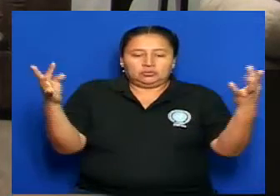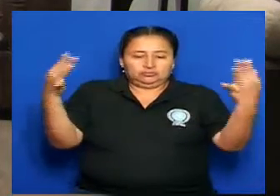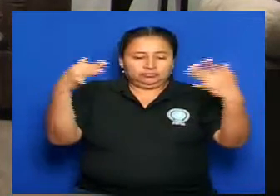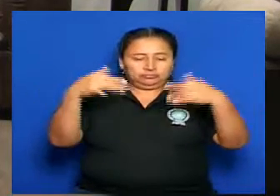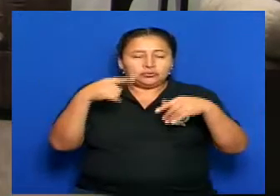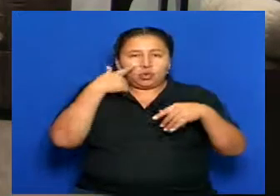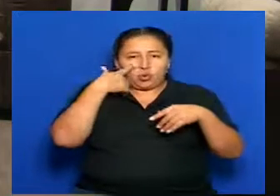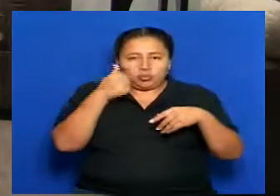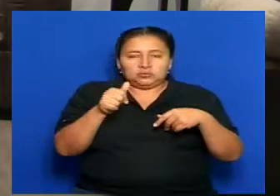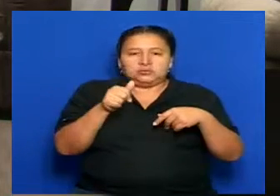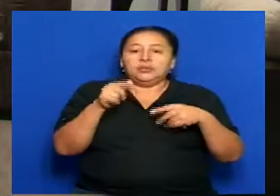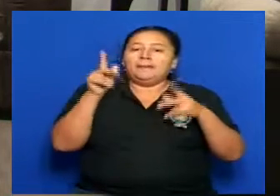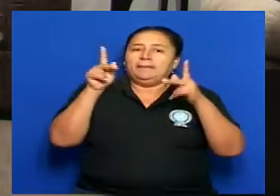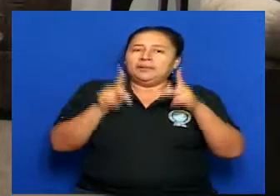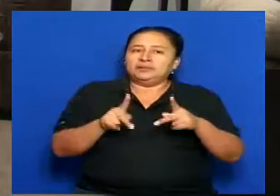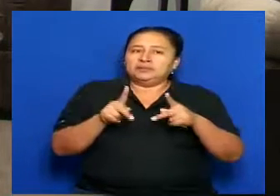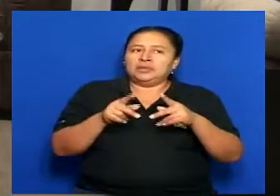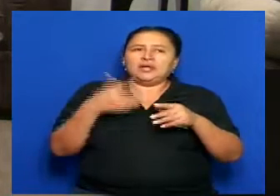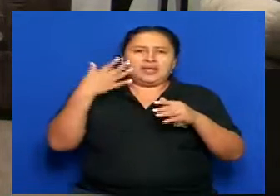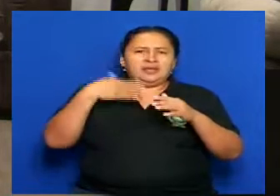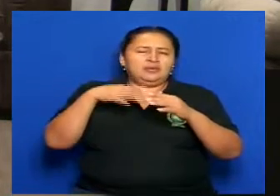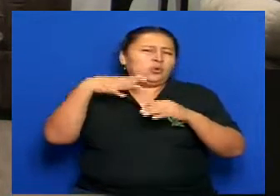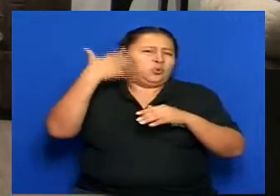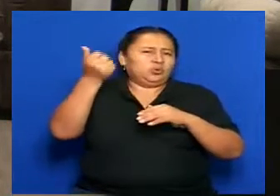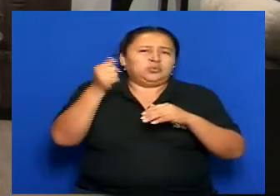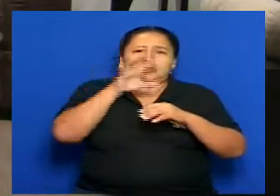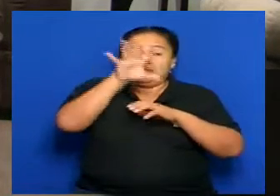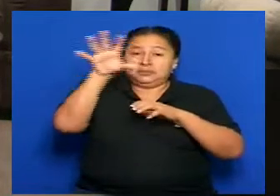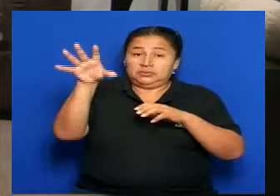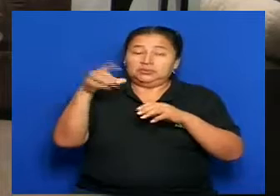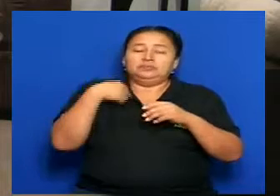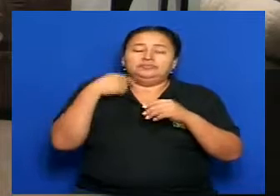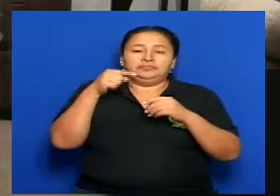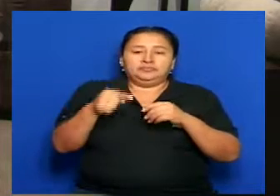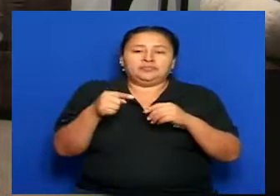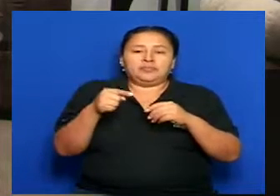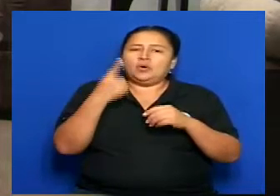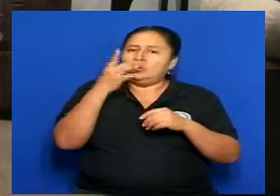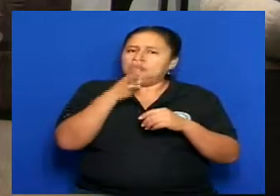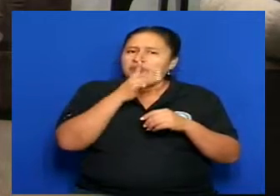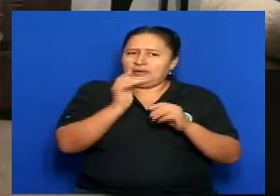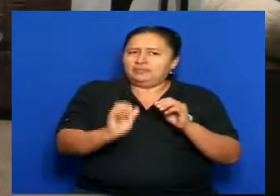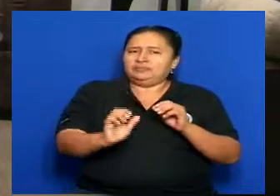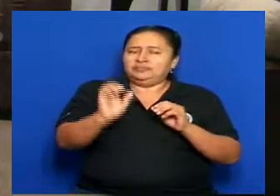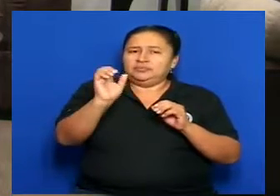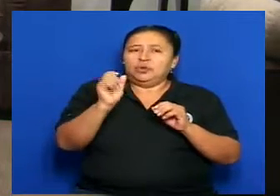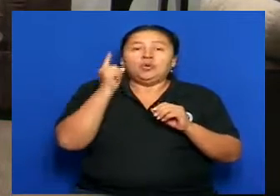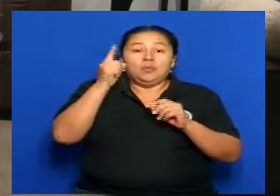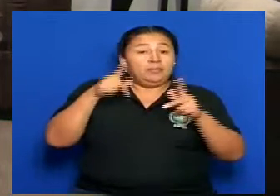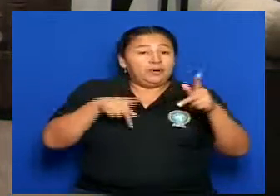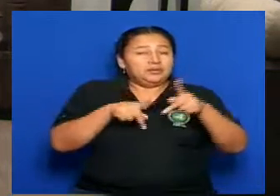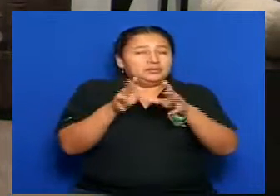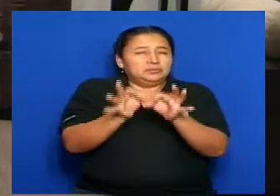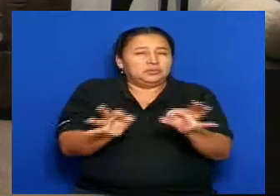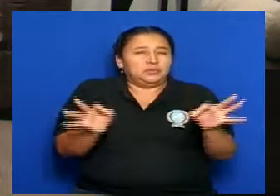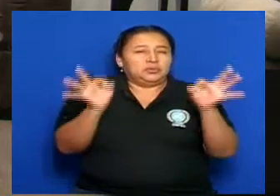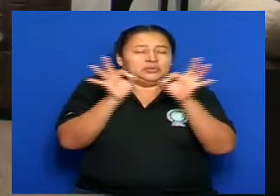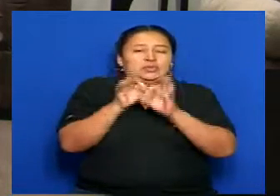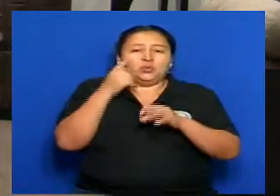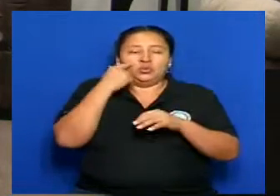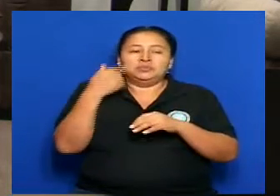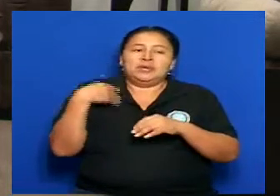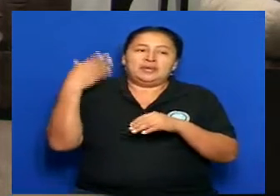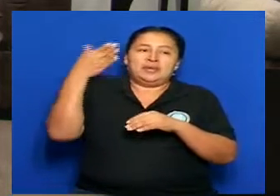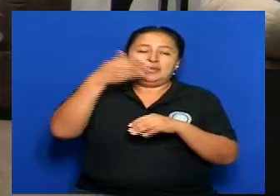país cuando éramos chaval o uno de los paseo recreativo y de conocimiento era